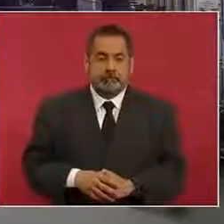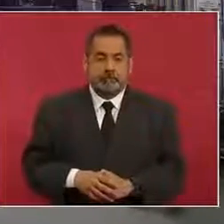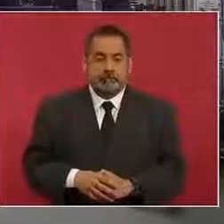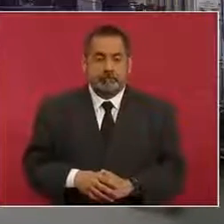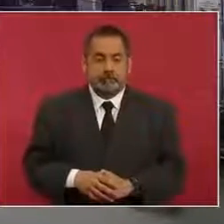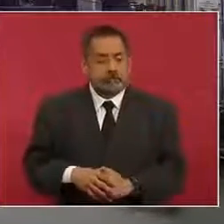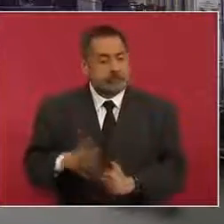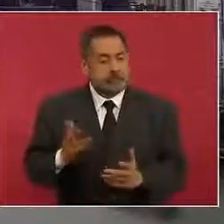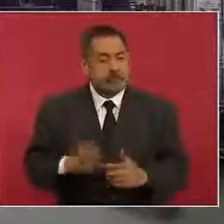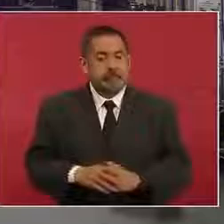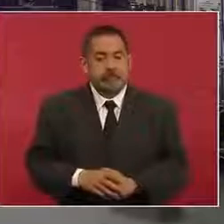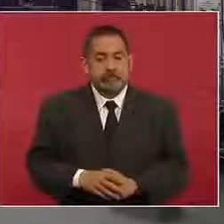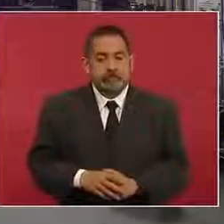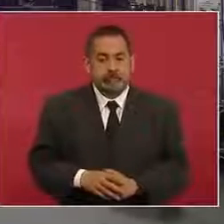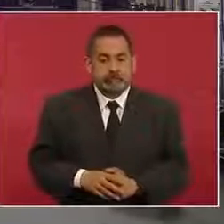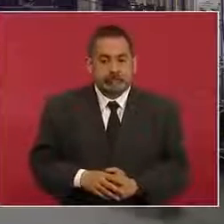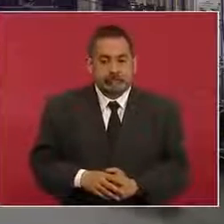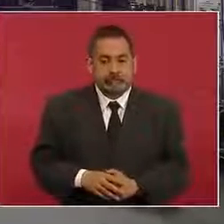Pero